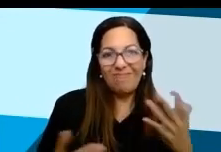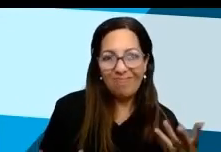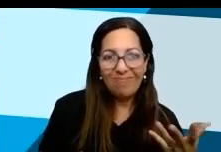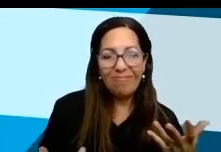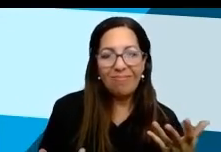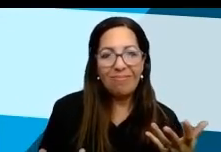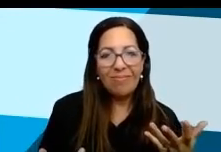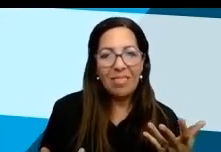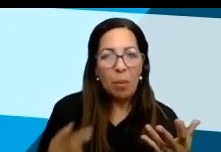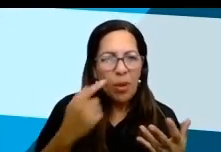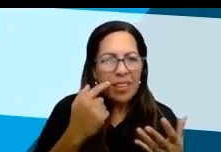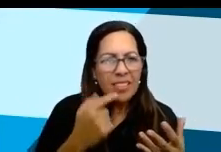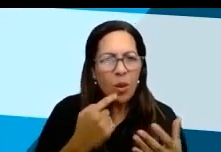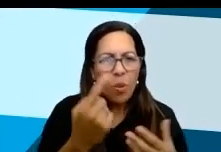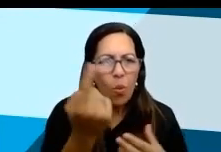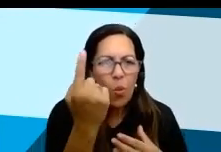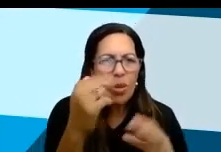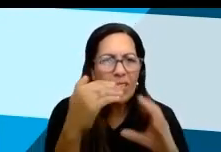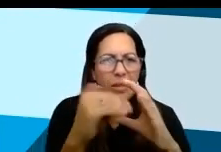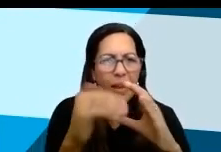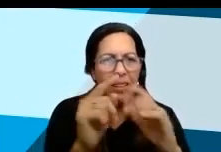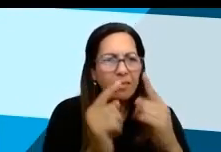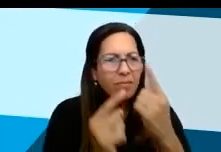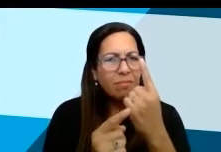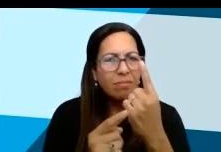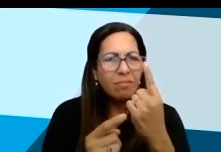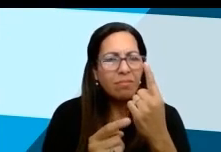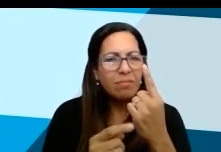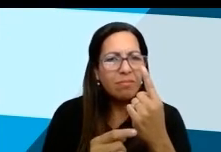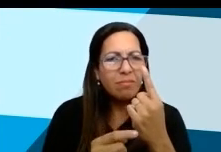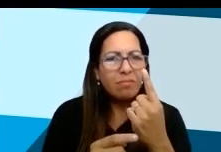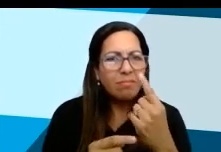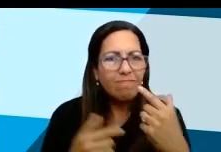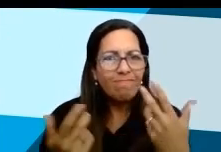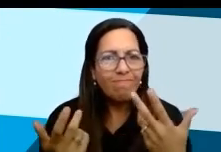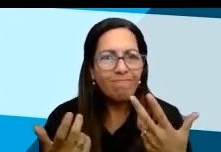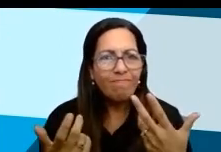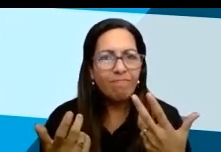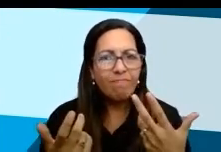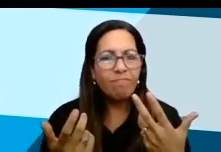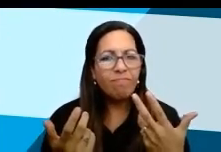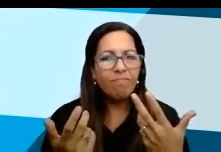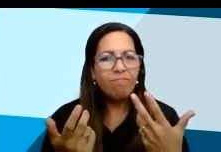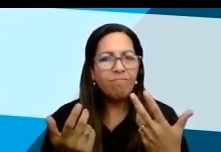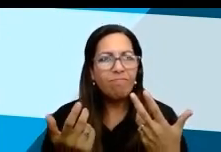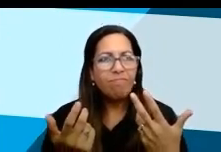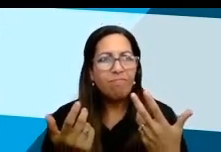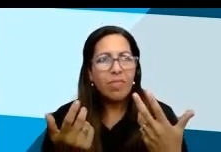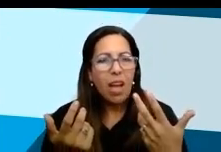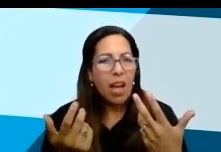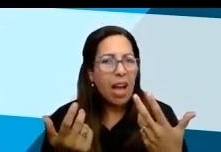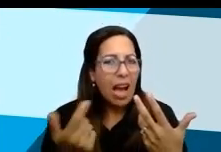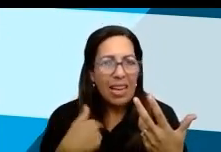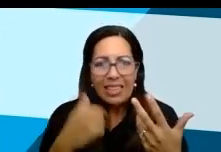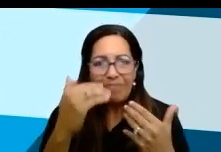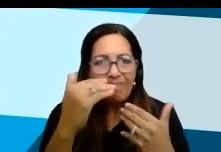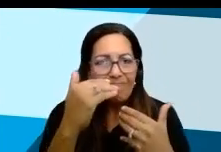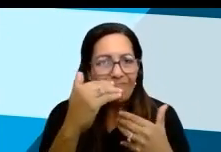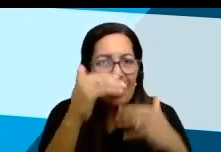Veo que solamente hay espacio para poner un solo correo electrónico. ¿Hay alguna restricción con